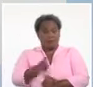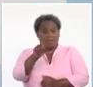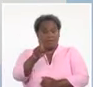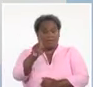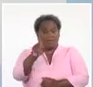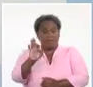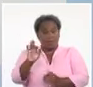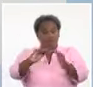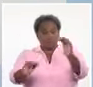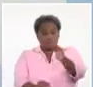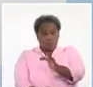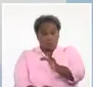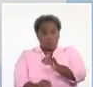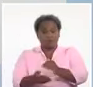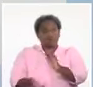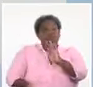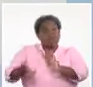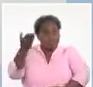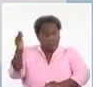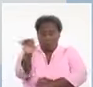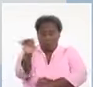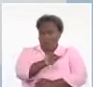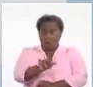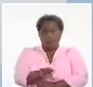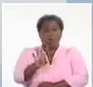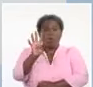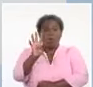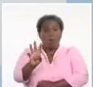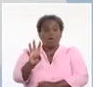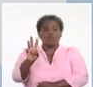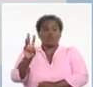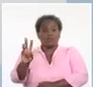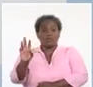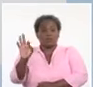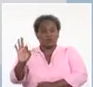y menos, elevado también, 438,